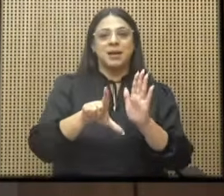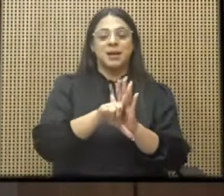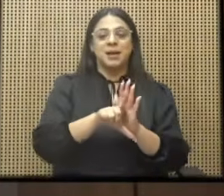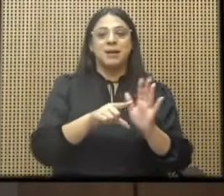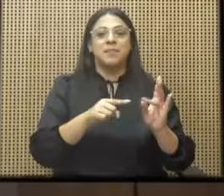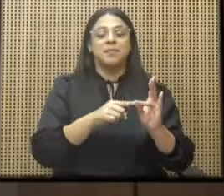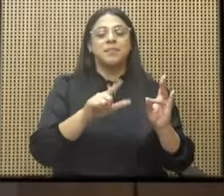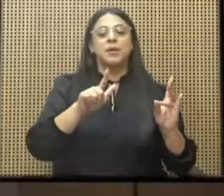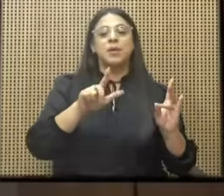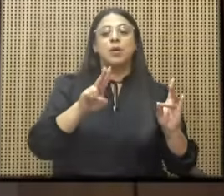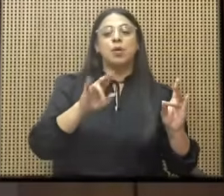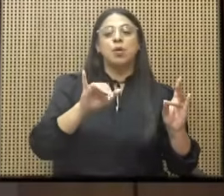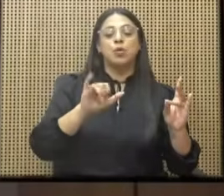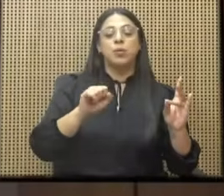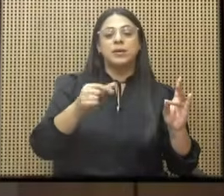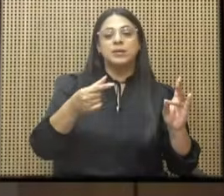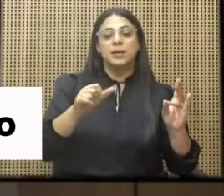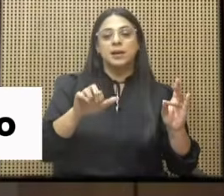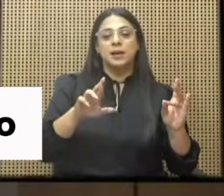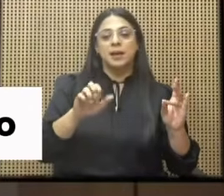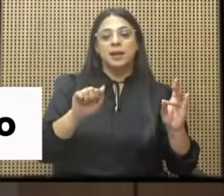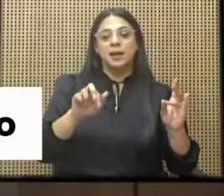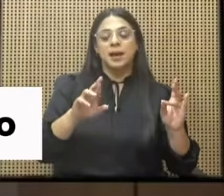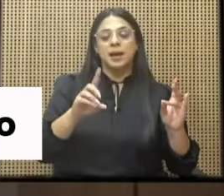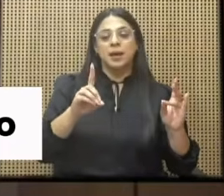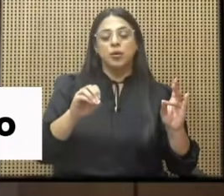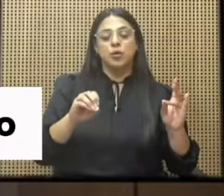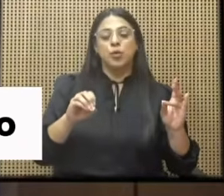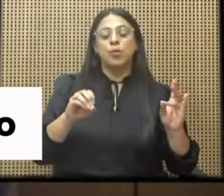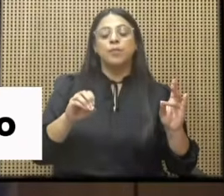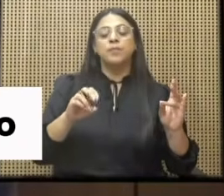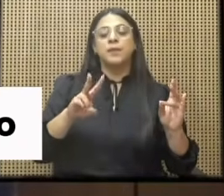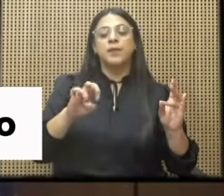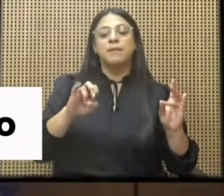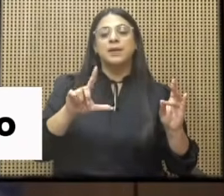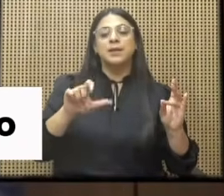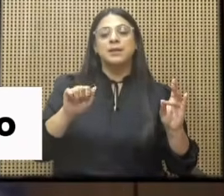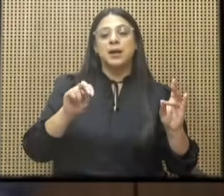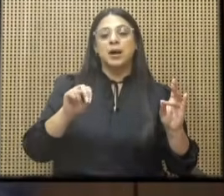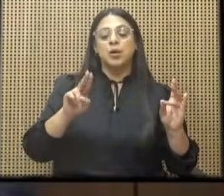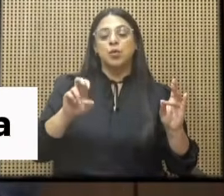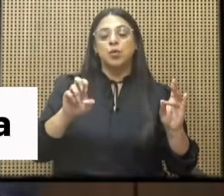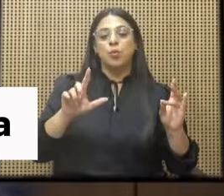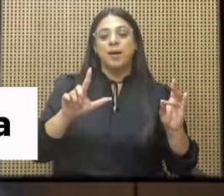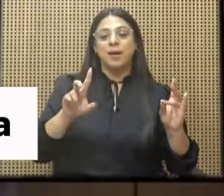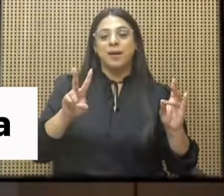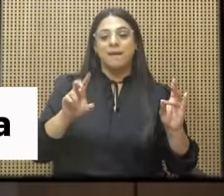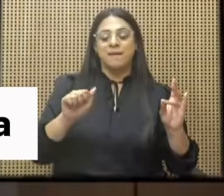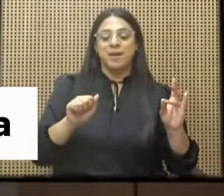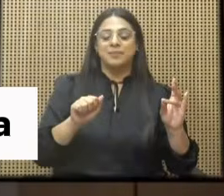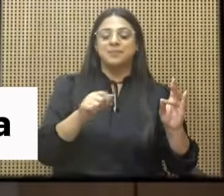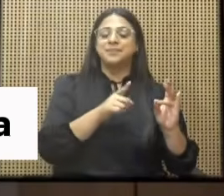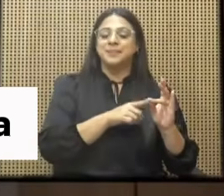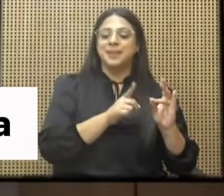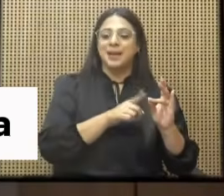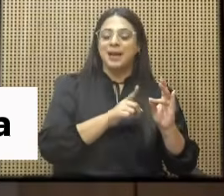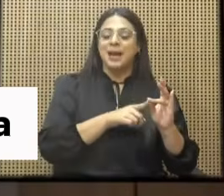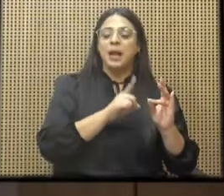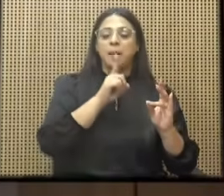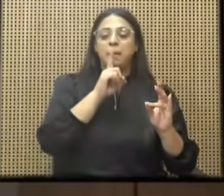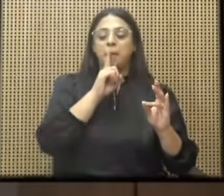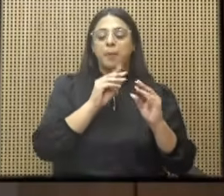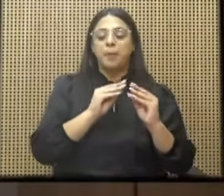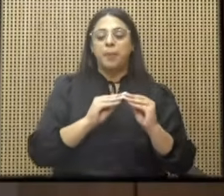Gerardo Villanueva Monge. Permaneció silencioso, impertérrito, ante la decisión de Redondo